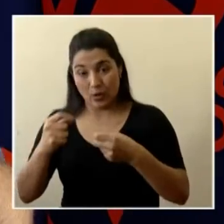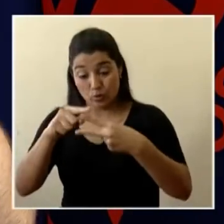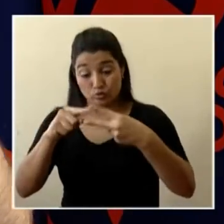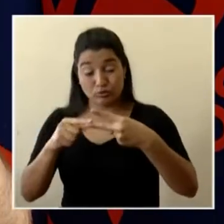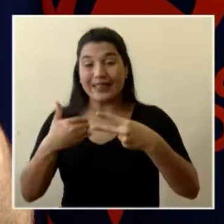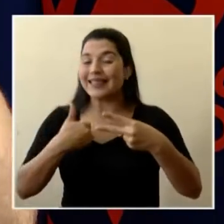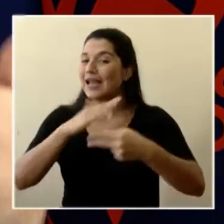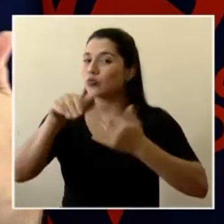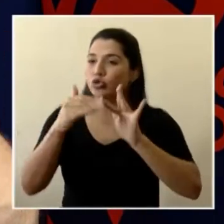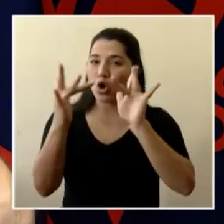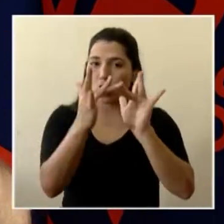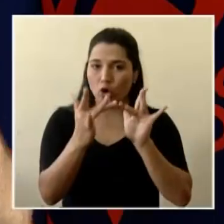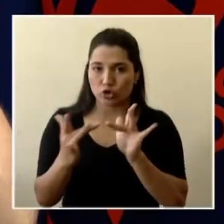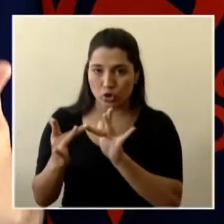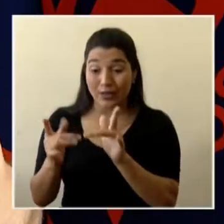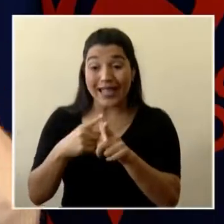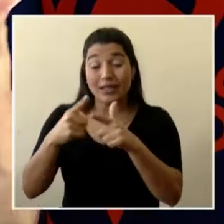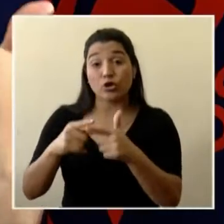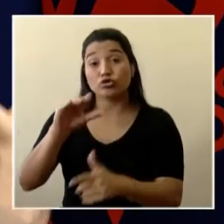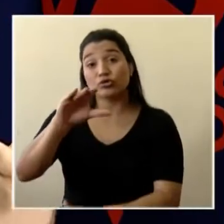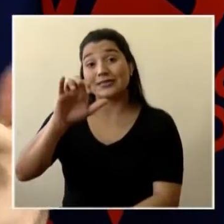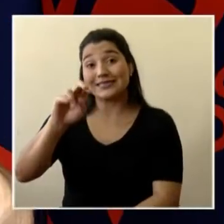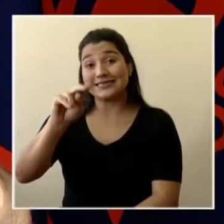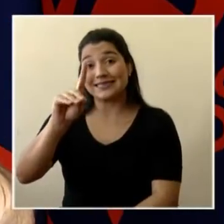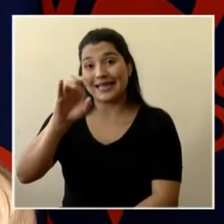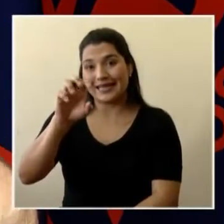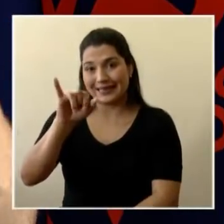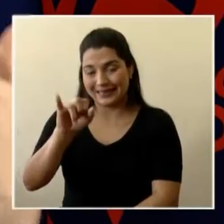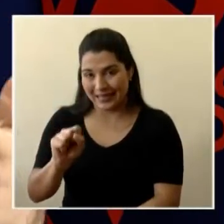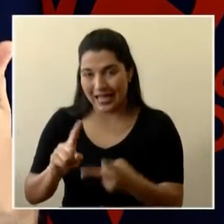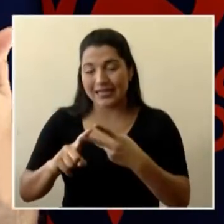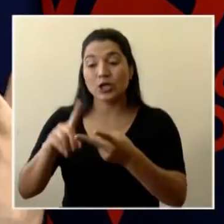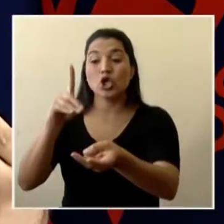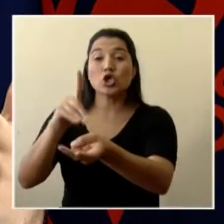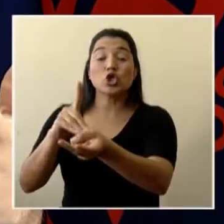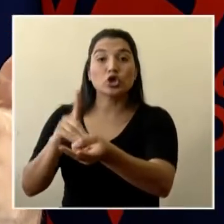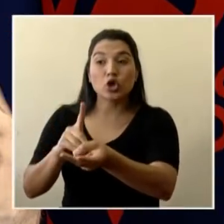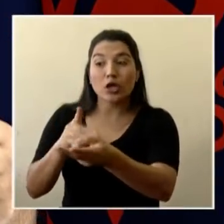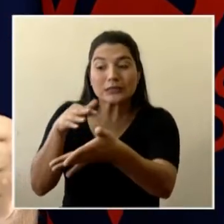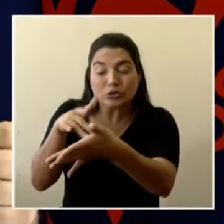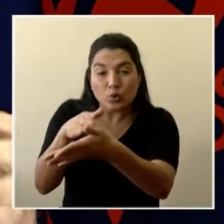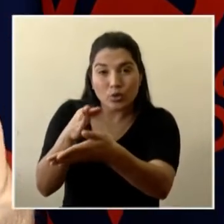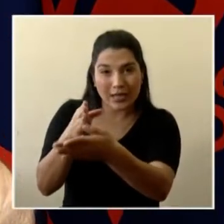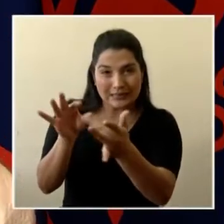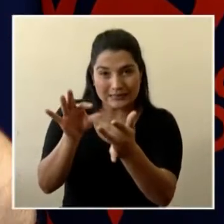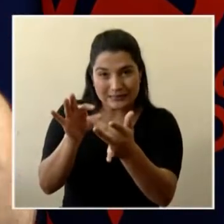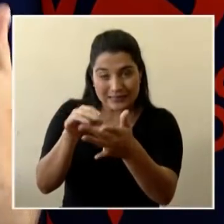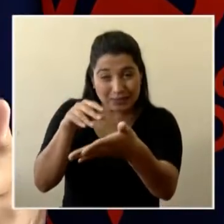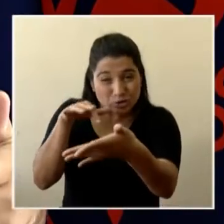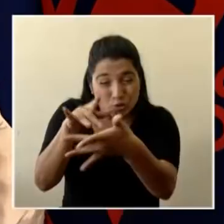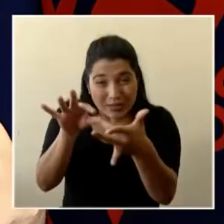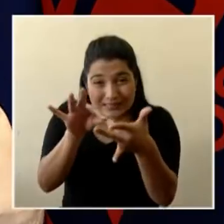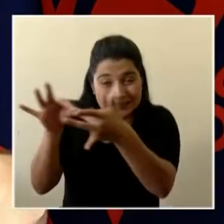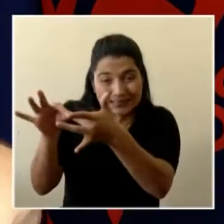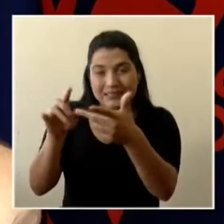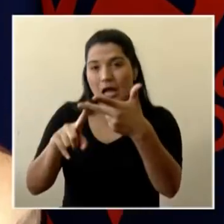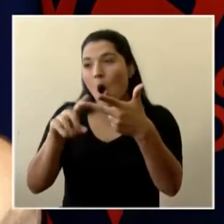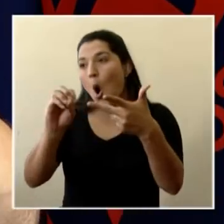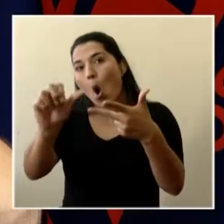CENDEIS, junto con el apoyo que nos están dando residentes y médicos de familia y residentes de otras especialidades, especialidades, podamos darle un seguimiento